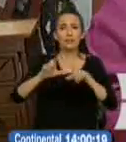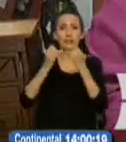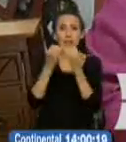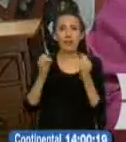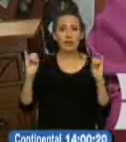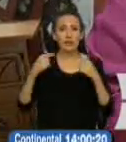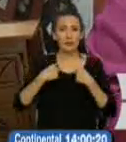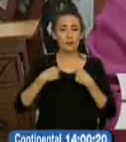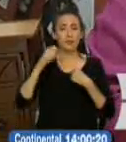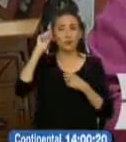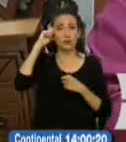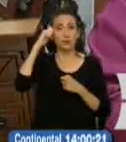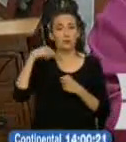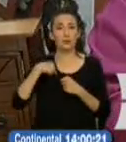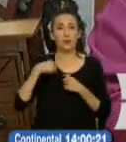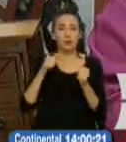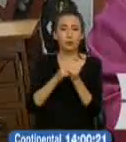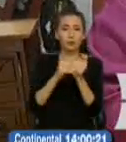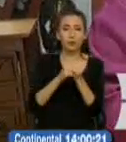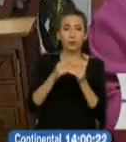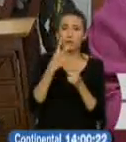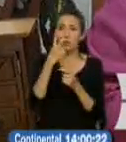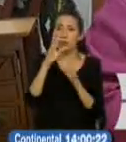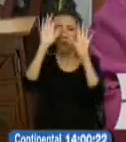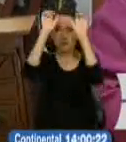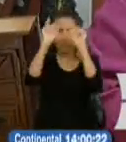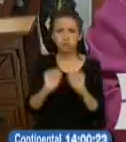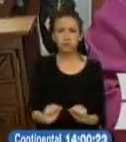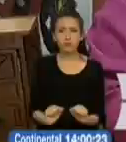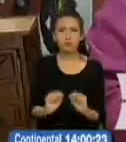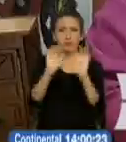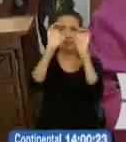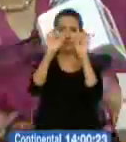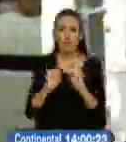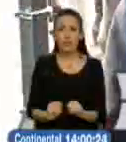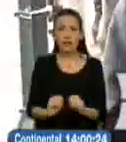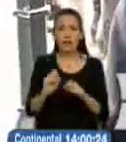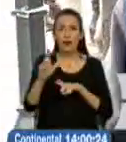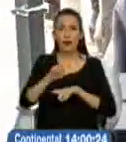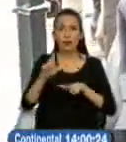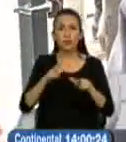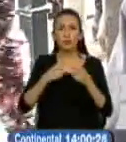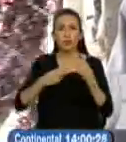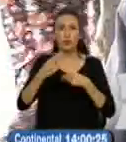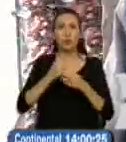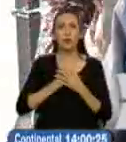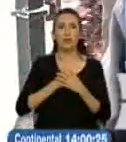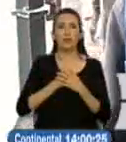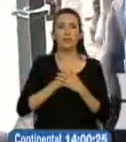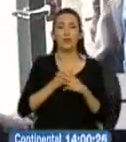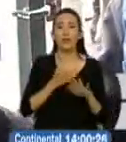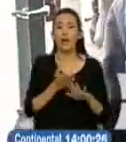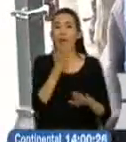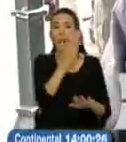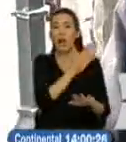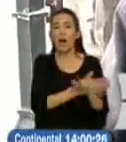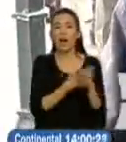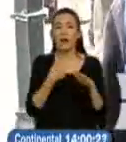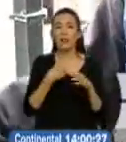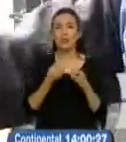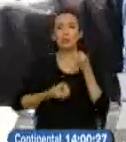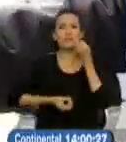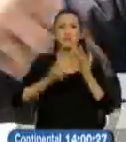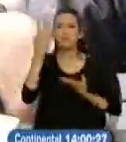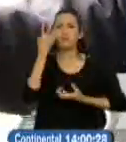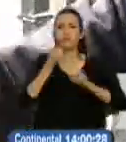Fue bastante duro. Lo que hacíamos es cerrar los locales e irnos pronto. Anteriormente sí. Cuando botaban bombas